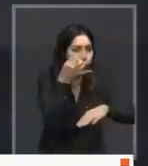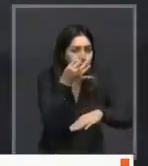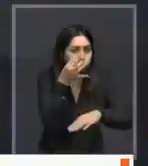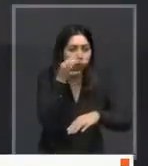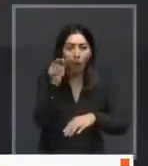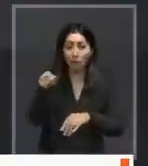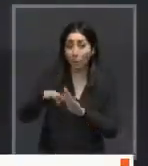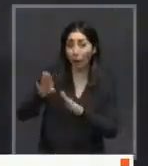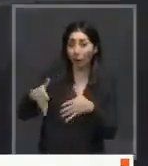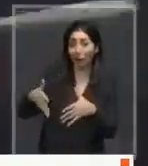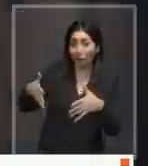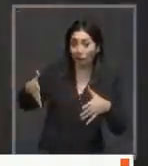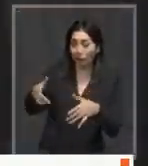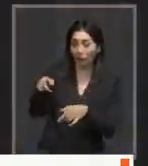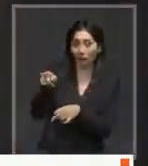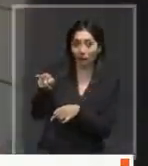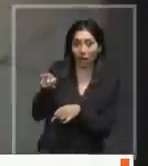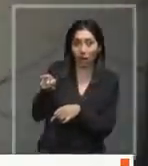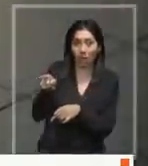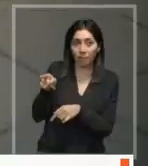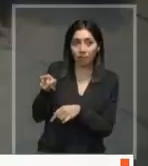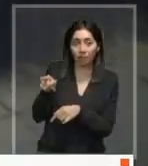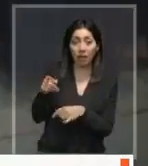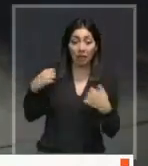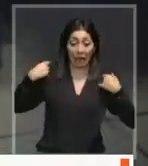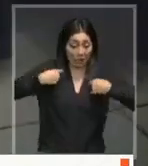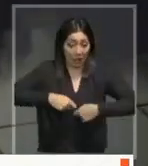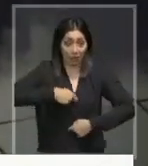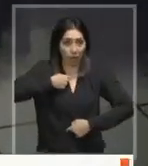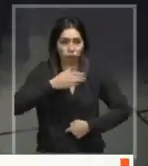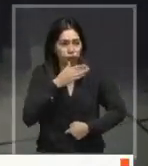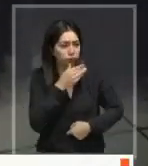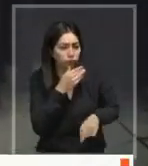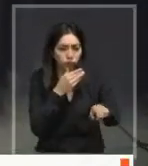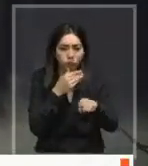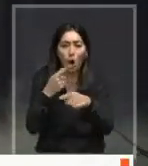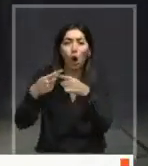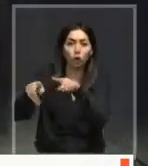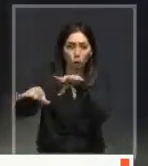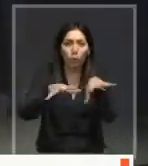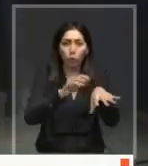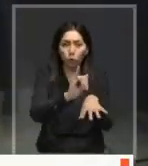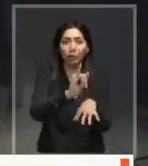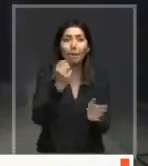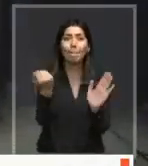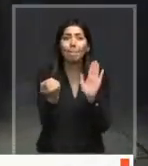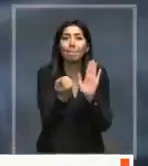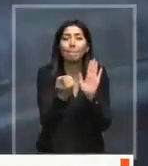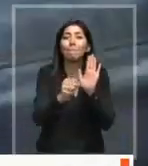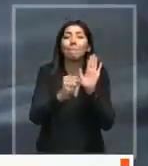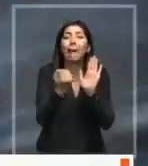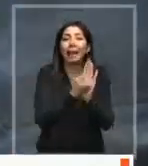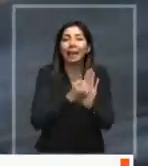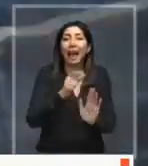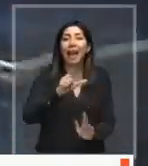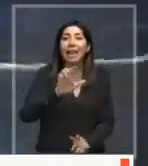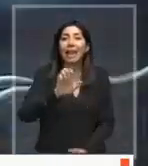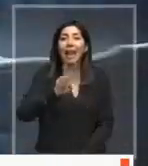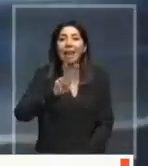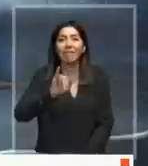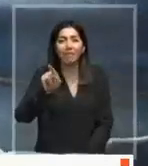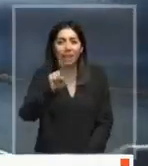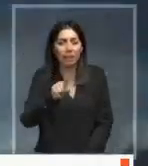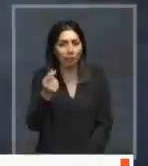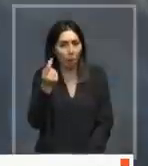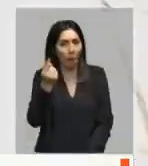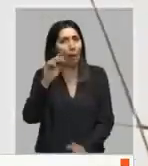Grande. No encontramos a la venta las chaquetas, pero sí otros productos de la marca Levi's a mitad de precio con las mismas etiquetas